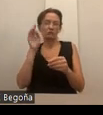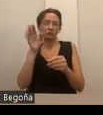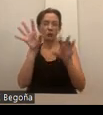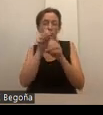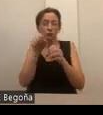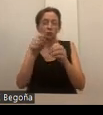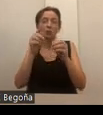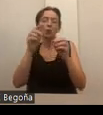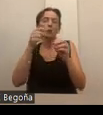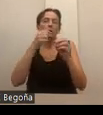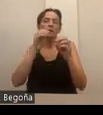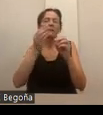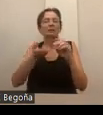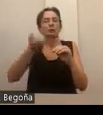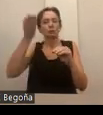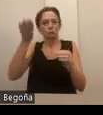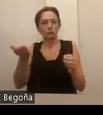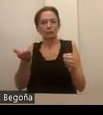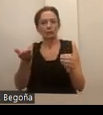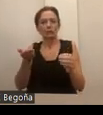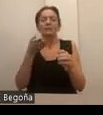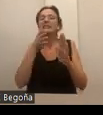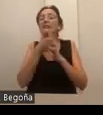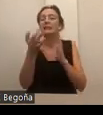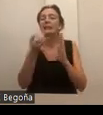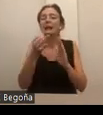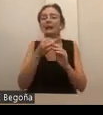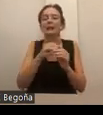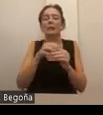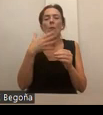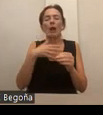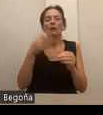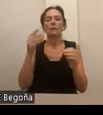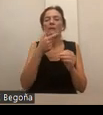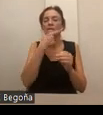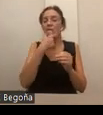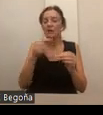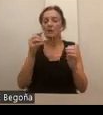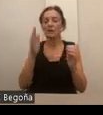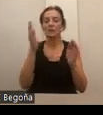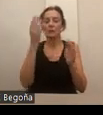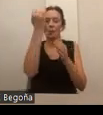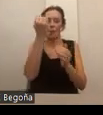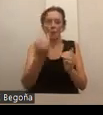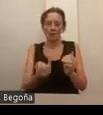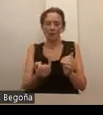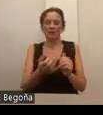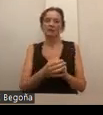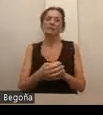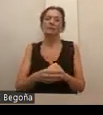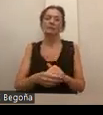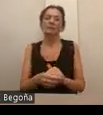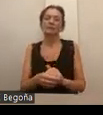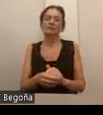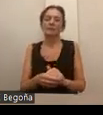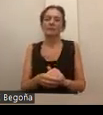una facilidad para perder peso con la misma cantidad con la misma ingesta calórica y si lo